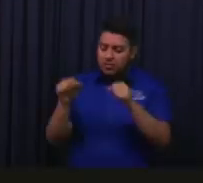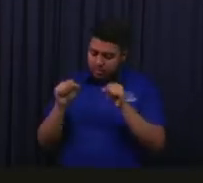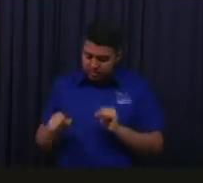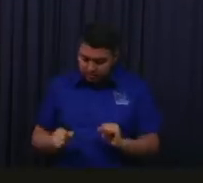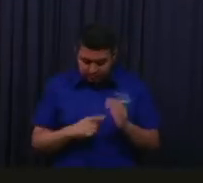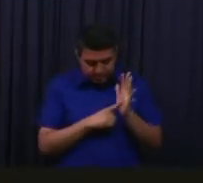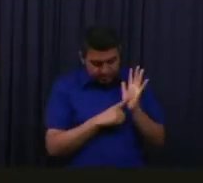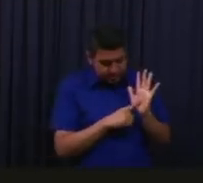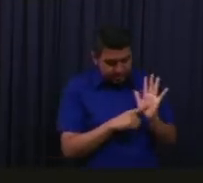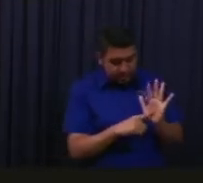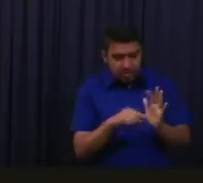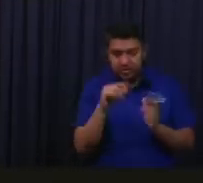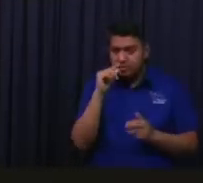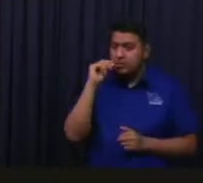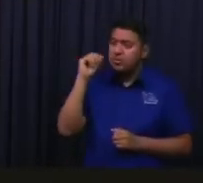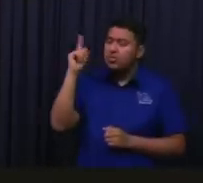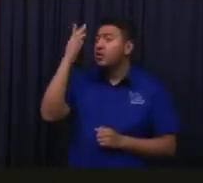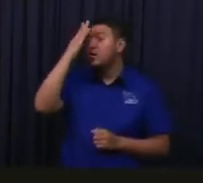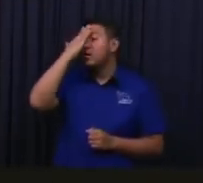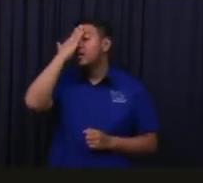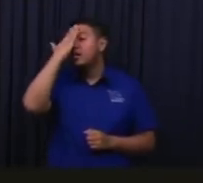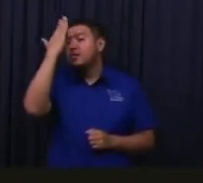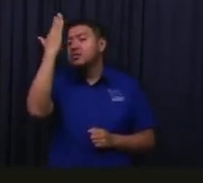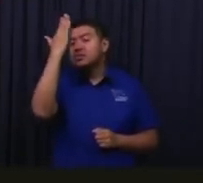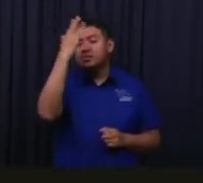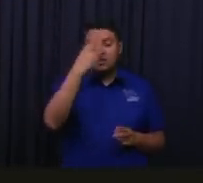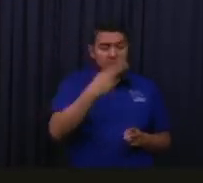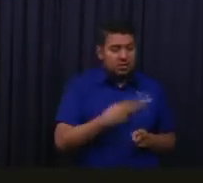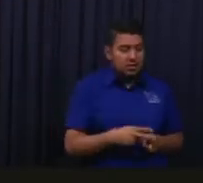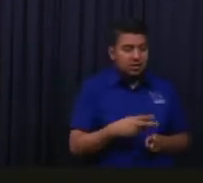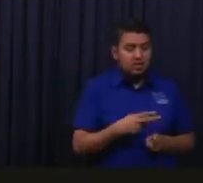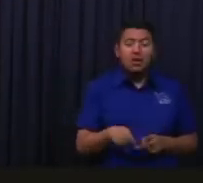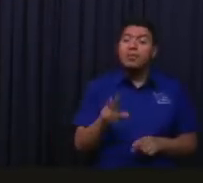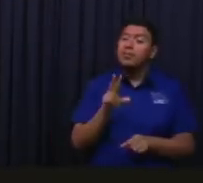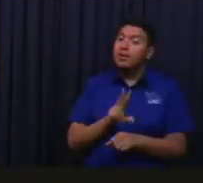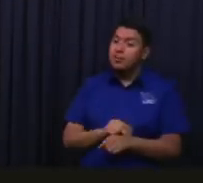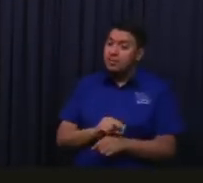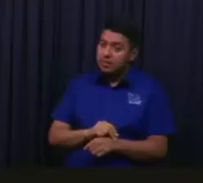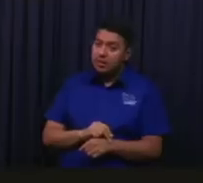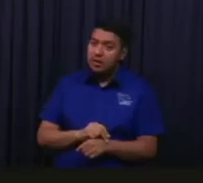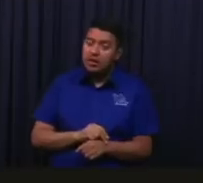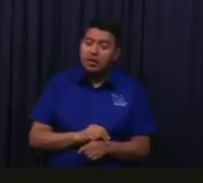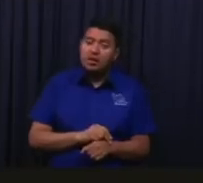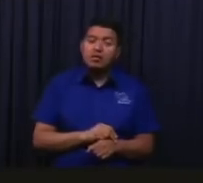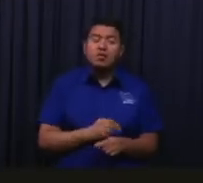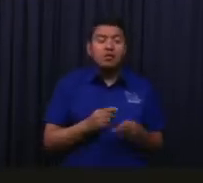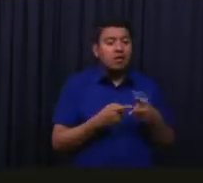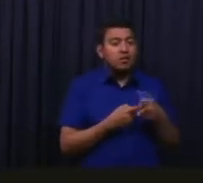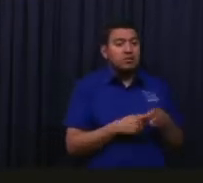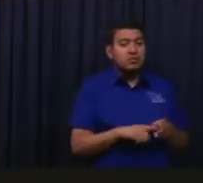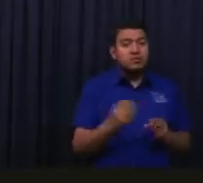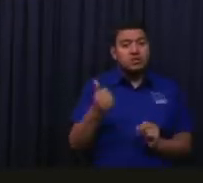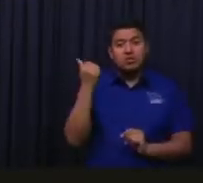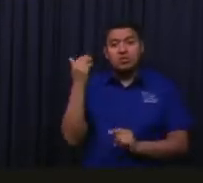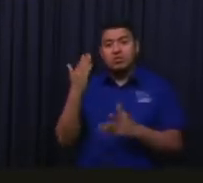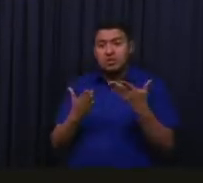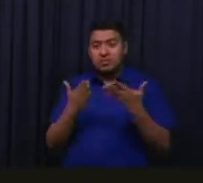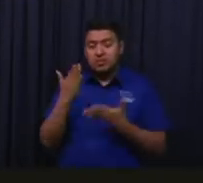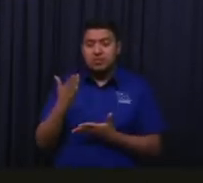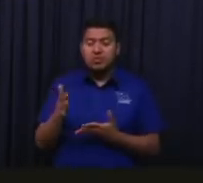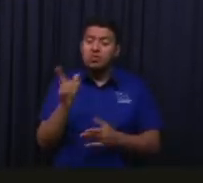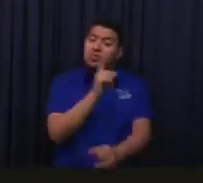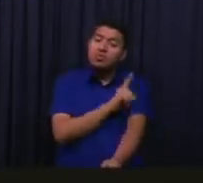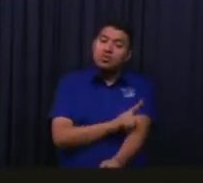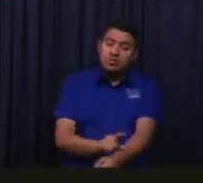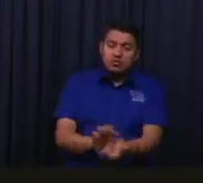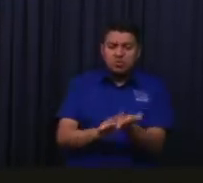presentarla, Señor, gracias esta tarde. Y permite, Señor, que mientras empezamos el otro culto, sigamos dándote